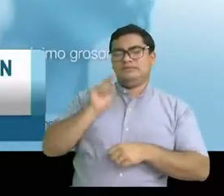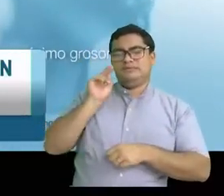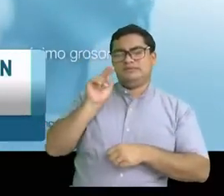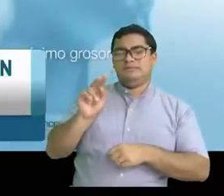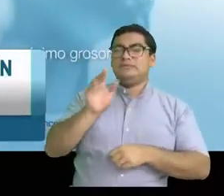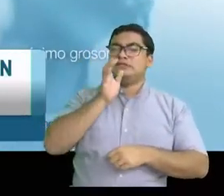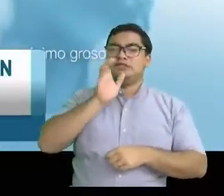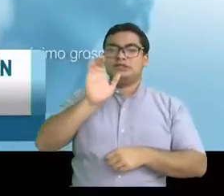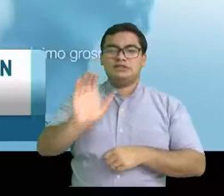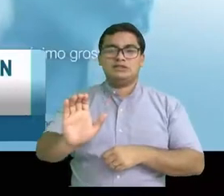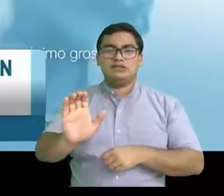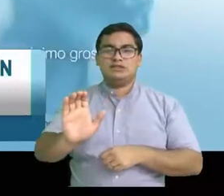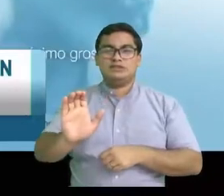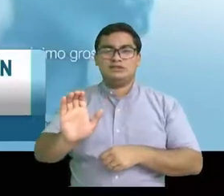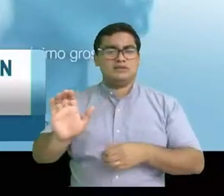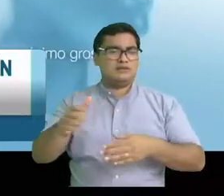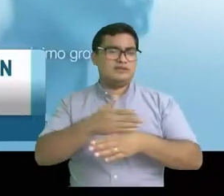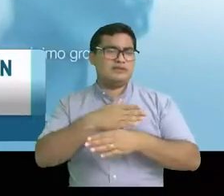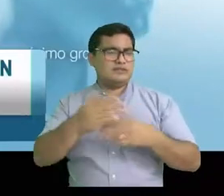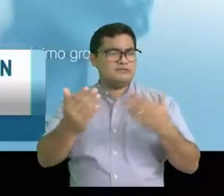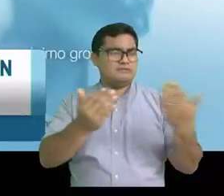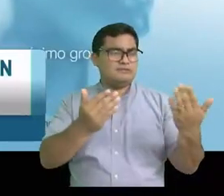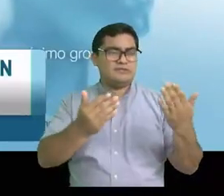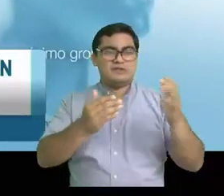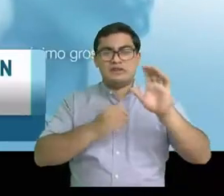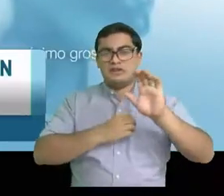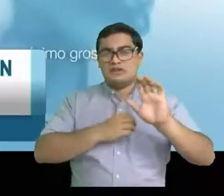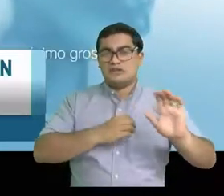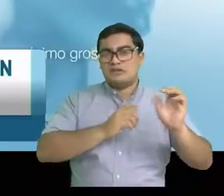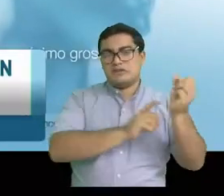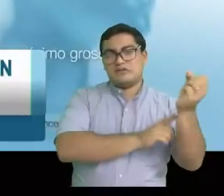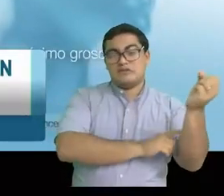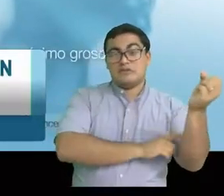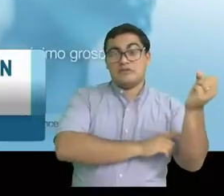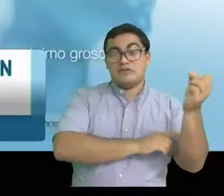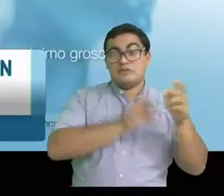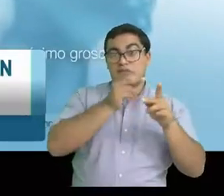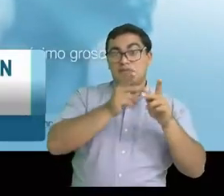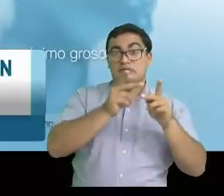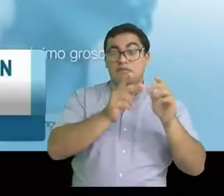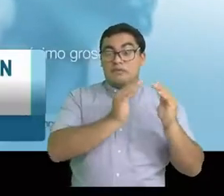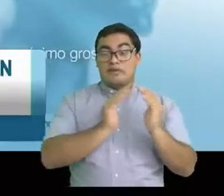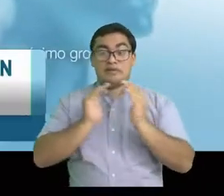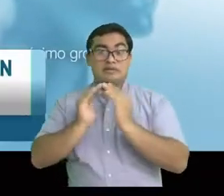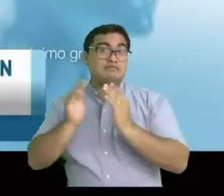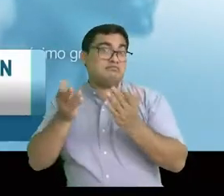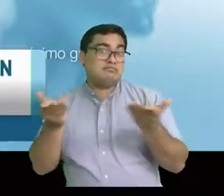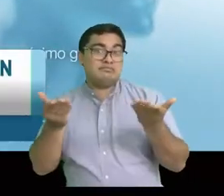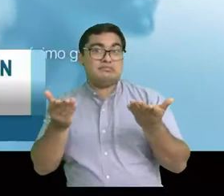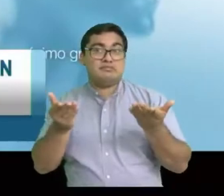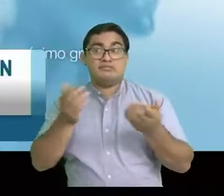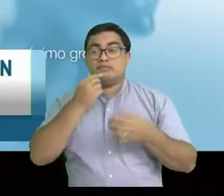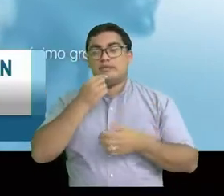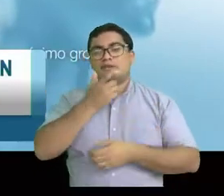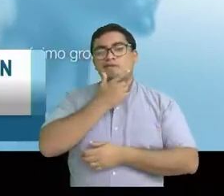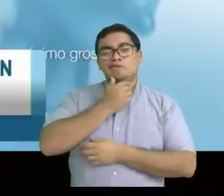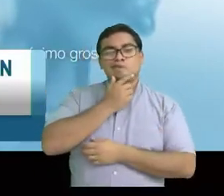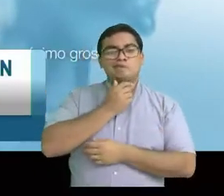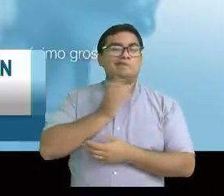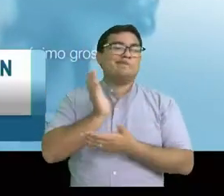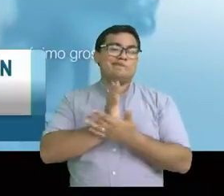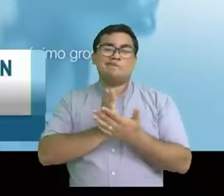al niño en comparación con el hermanito, en comparación con el primito, en comparación con el vecino. Y entonces ellos te dicen, hay algo que no está